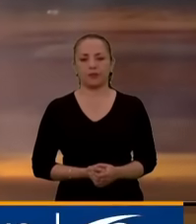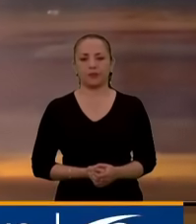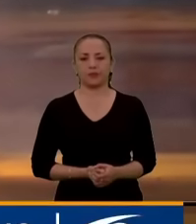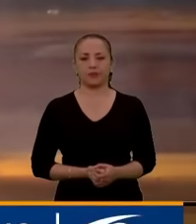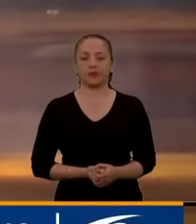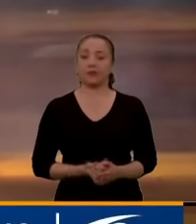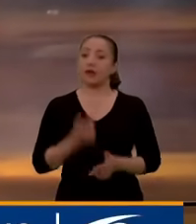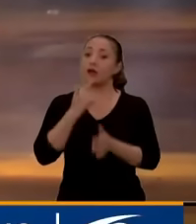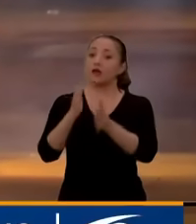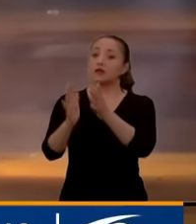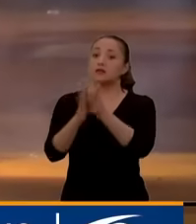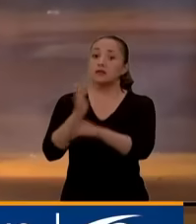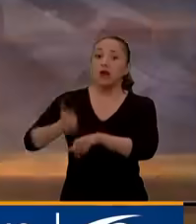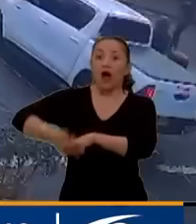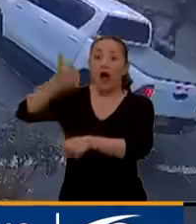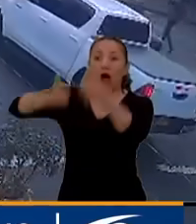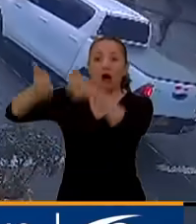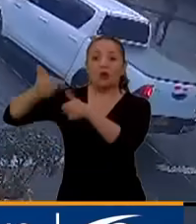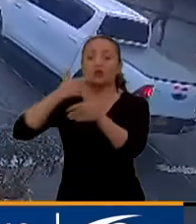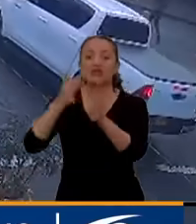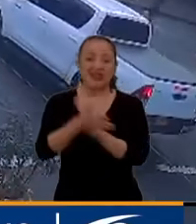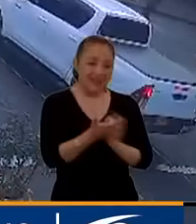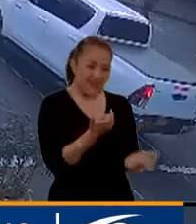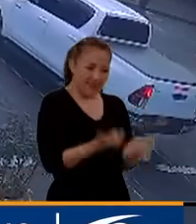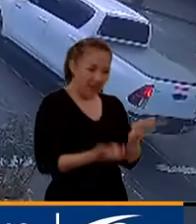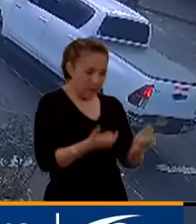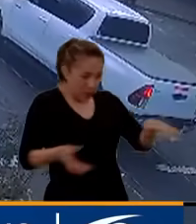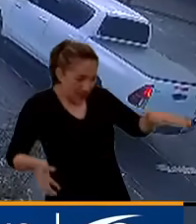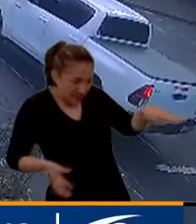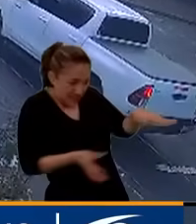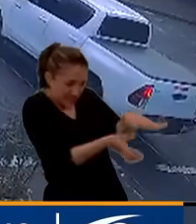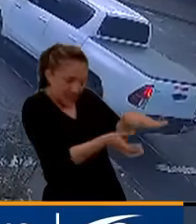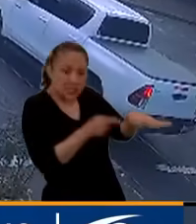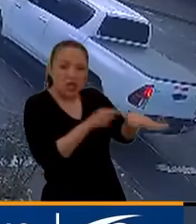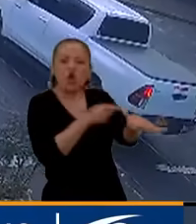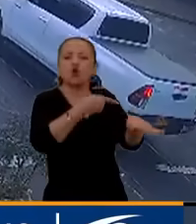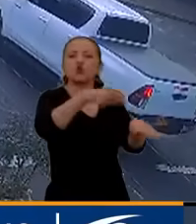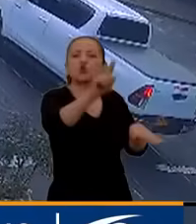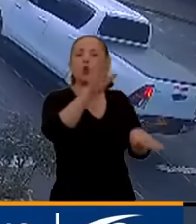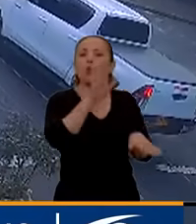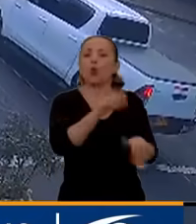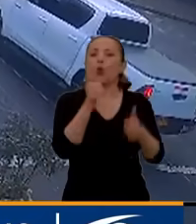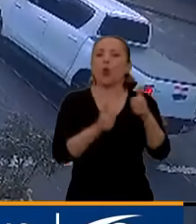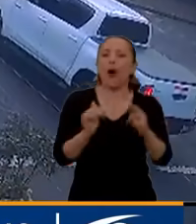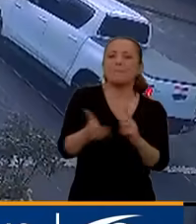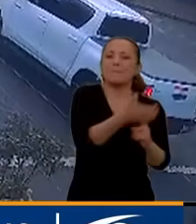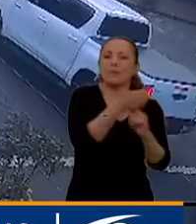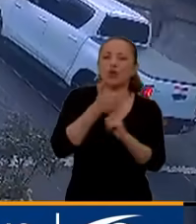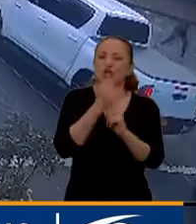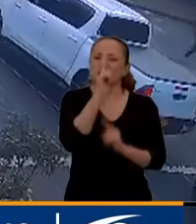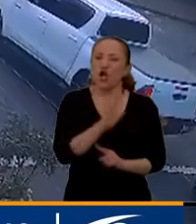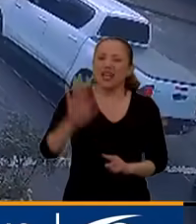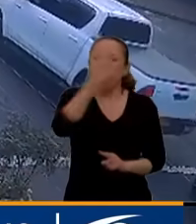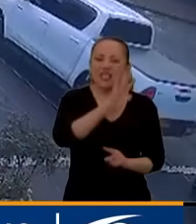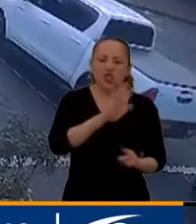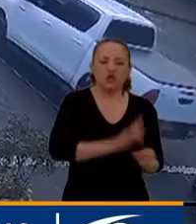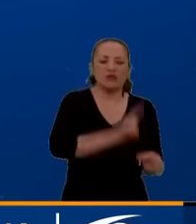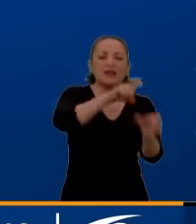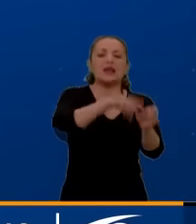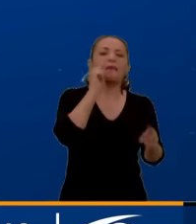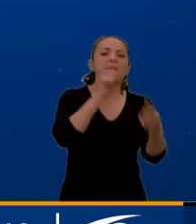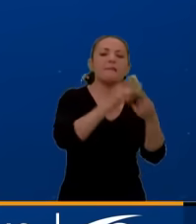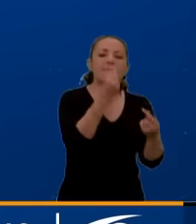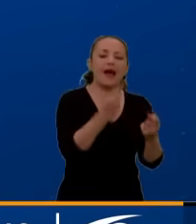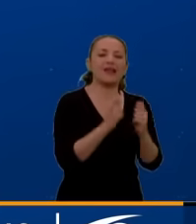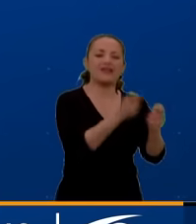Según las autoridades, la camioneta a la que le pusieron el artefacto es de la Unidad Nacional de Protección, adscrita al firmante de paz con